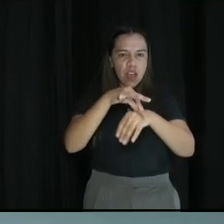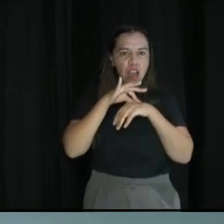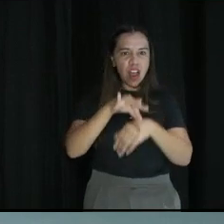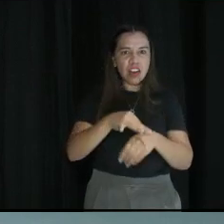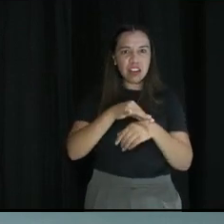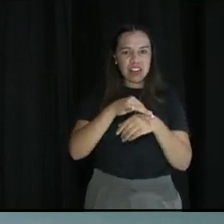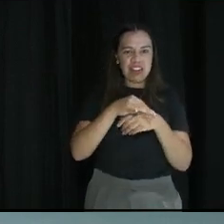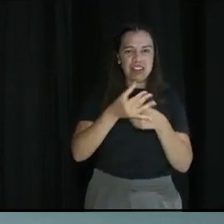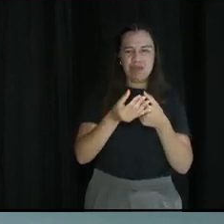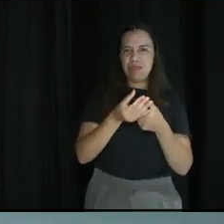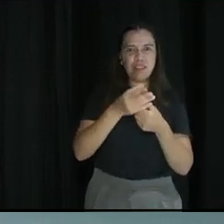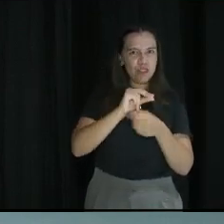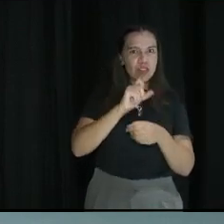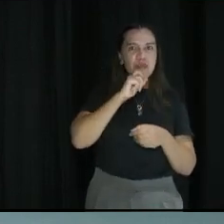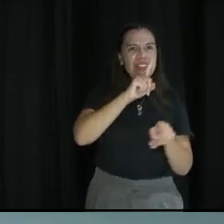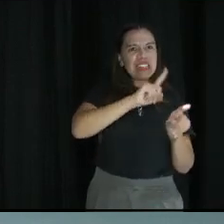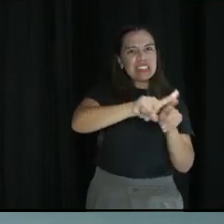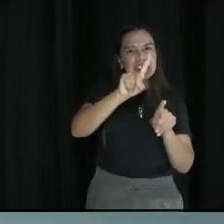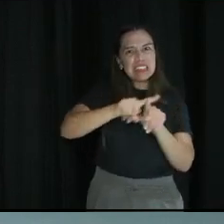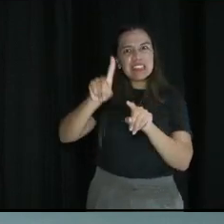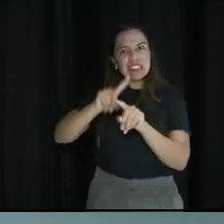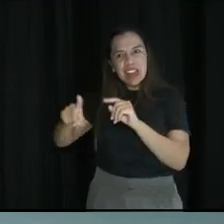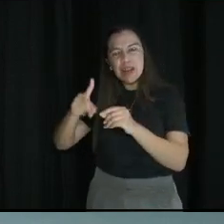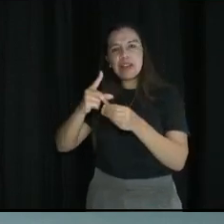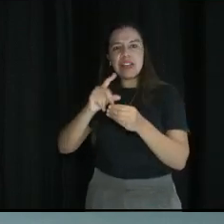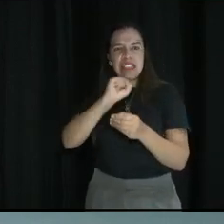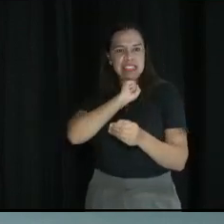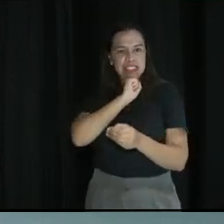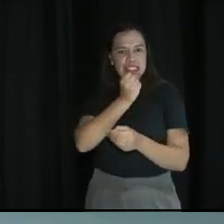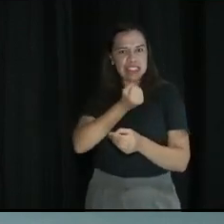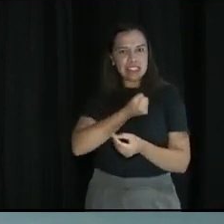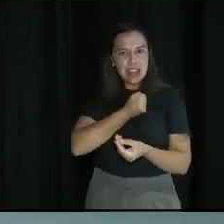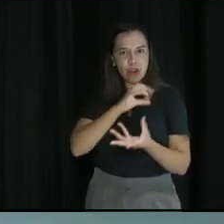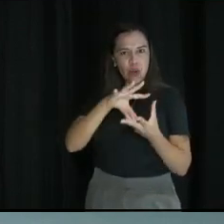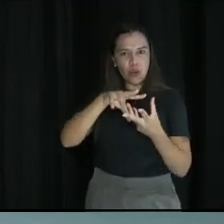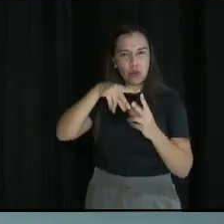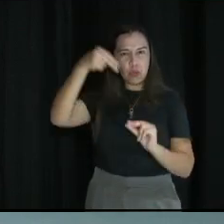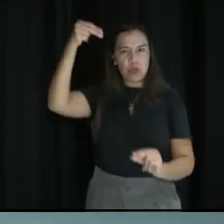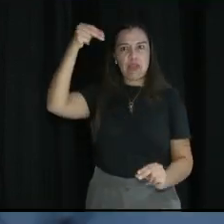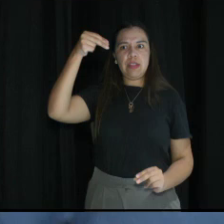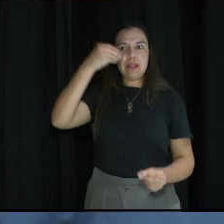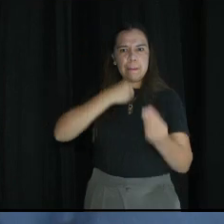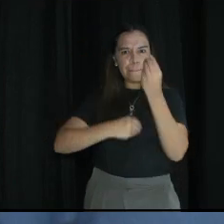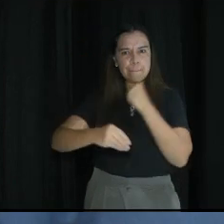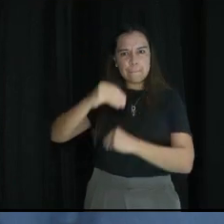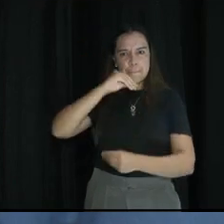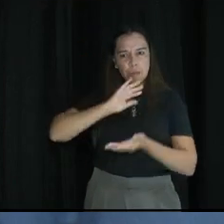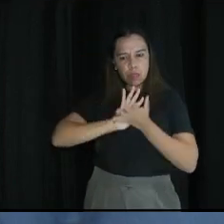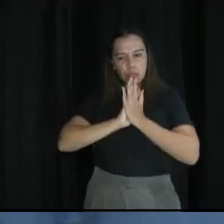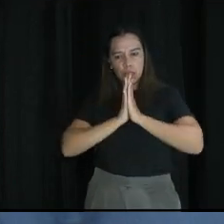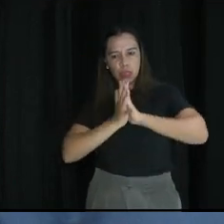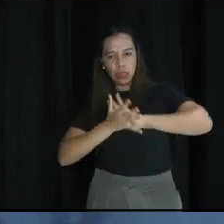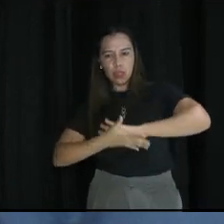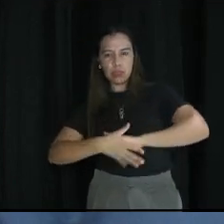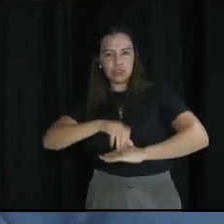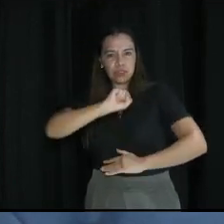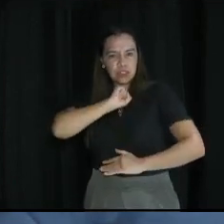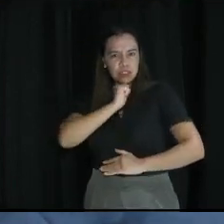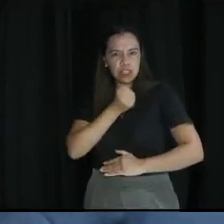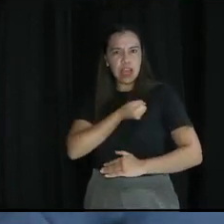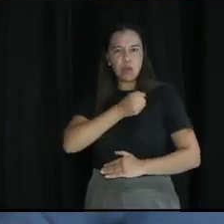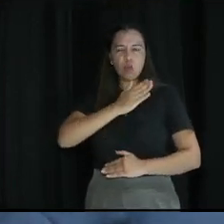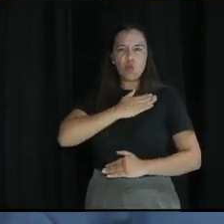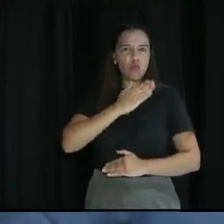carnívoro necesita muchísimos nutrientes para poderse desarrollar de una manera saludable.